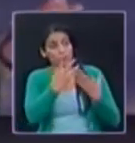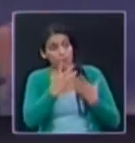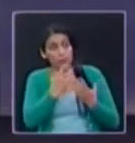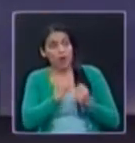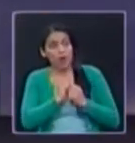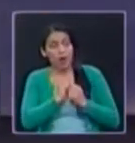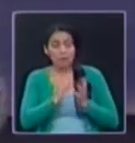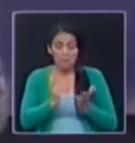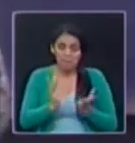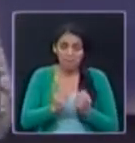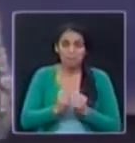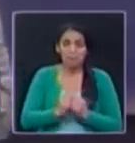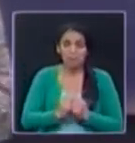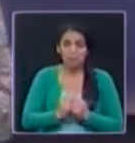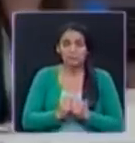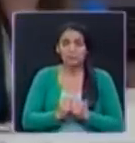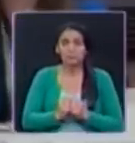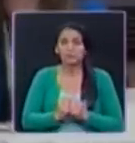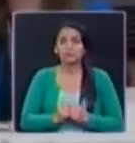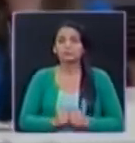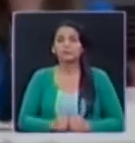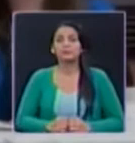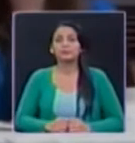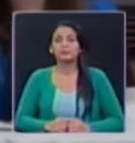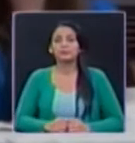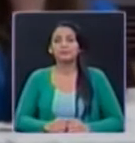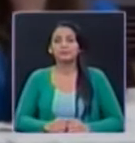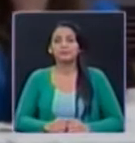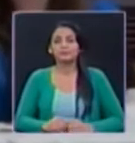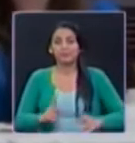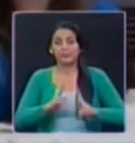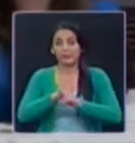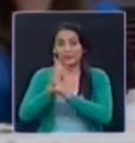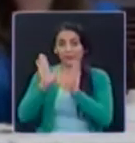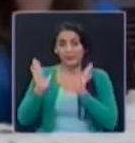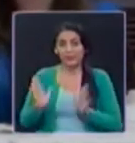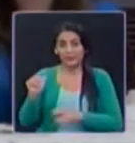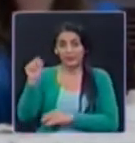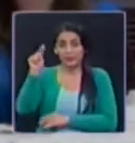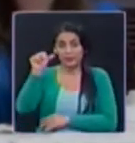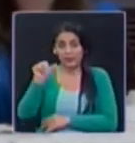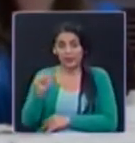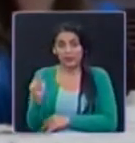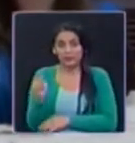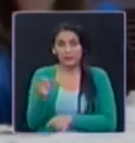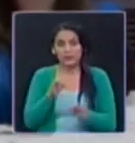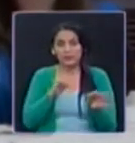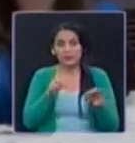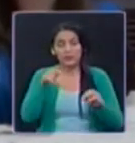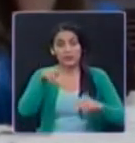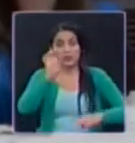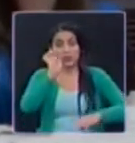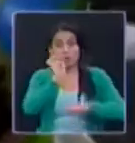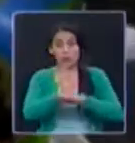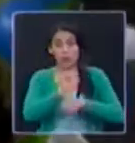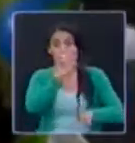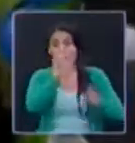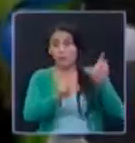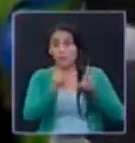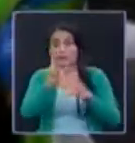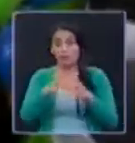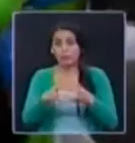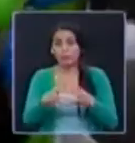perspectiva comparada con sus propios países. Es que la consejera Ana Paredes sí considera que en nuestro país la población se ha